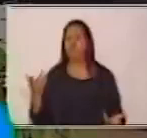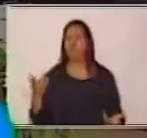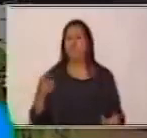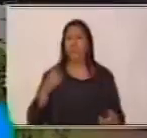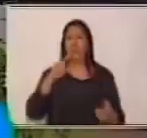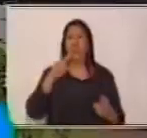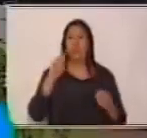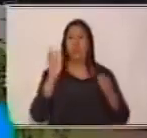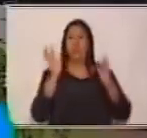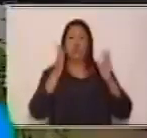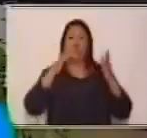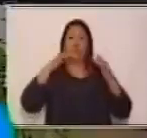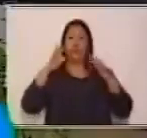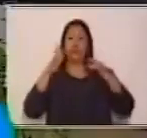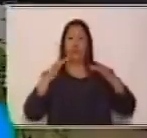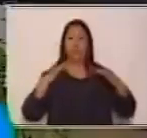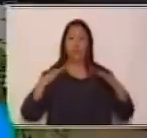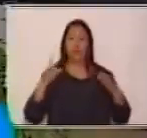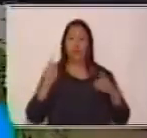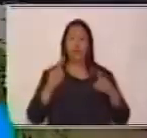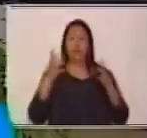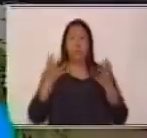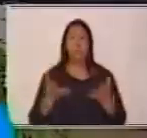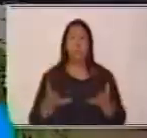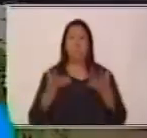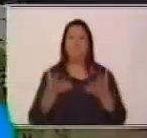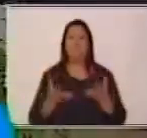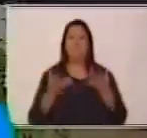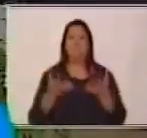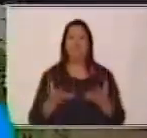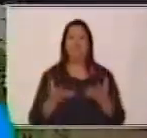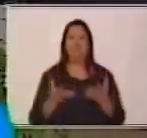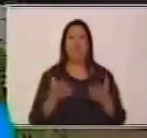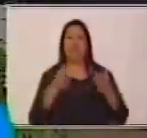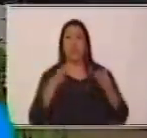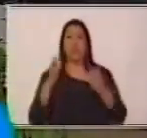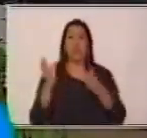Ligero como una pluma. Estamos creando una comparación.